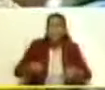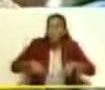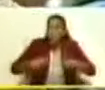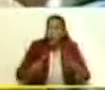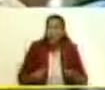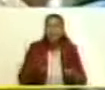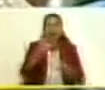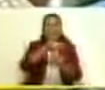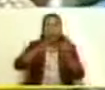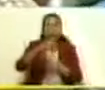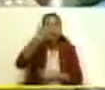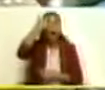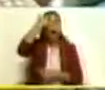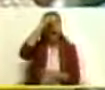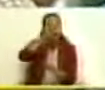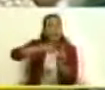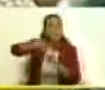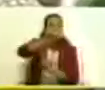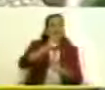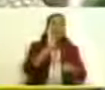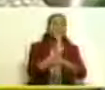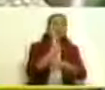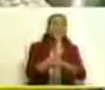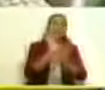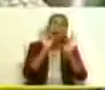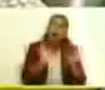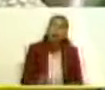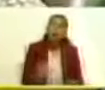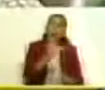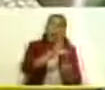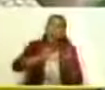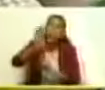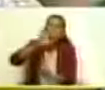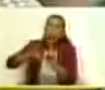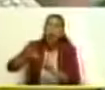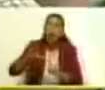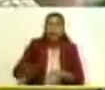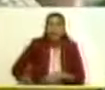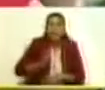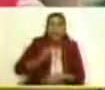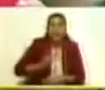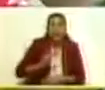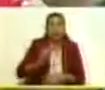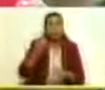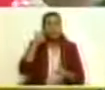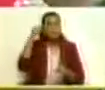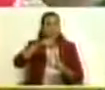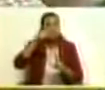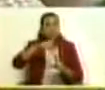nueva cultura ambiental, de una nueva cultura donde la ecología sea